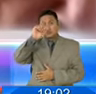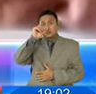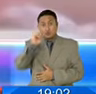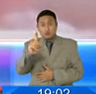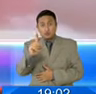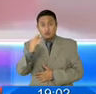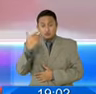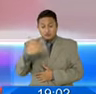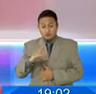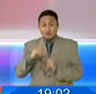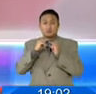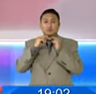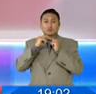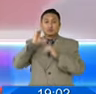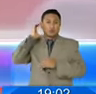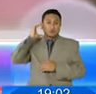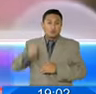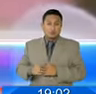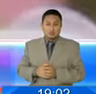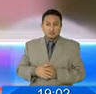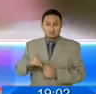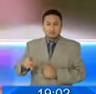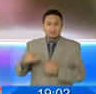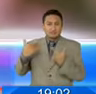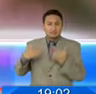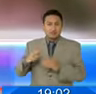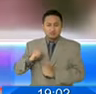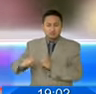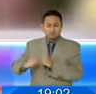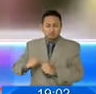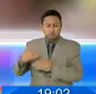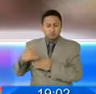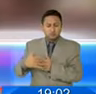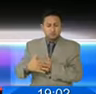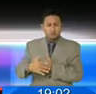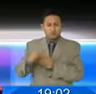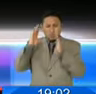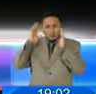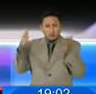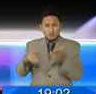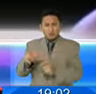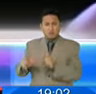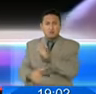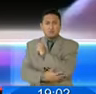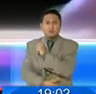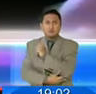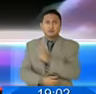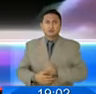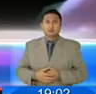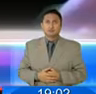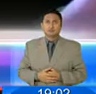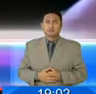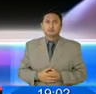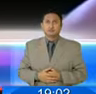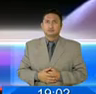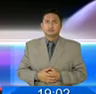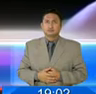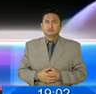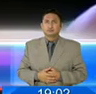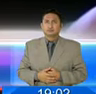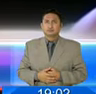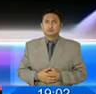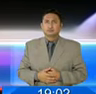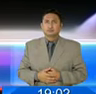designado al obispo de Cuenca donde ejerció un apostolado dirigido por los pobres la maravillosa Voz de Cristo